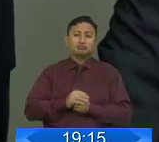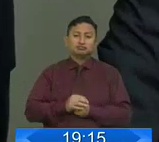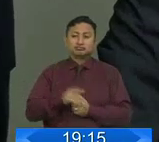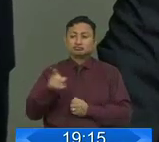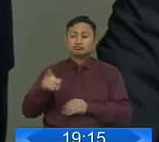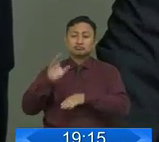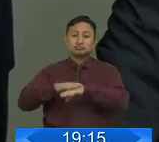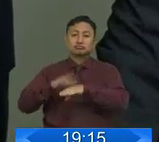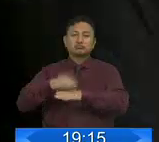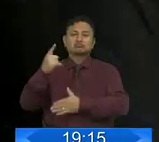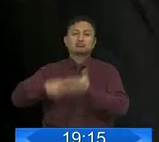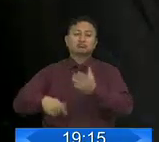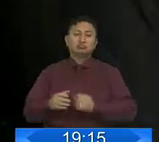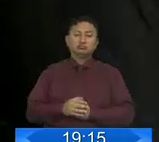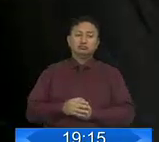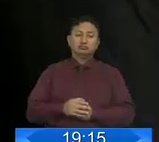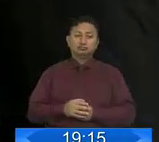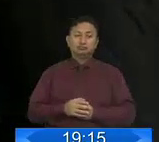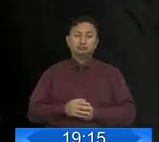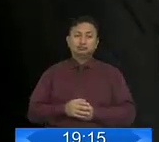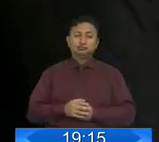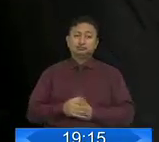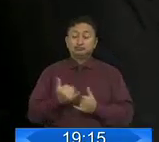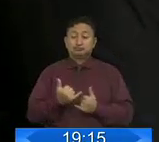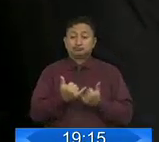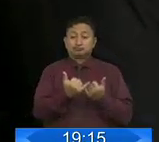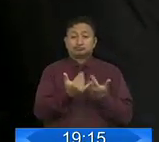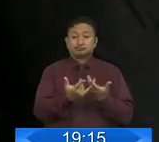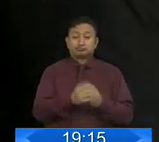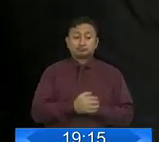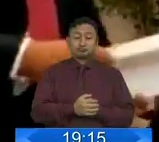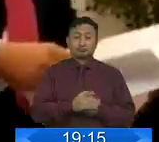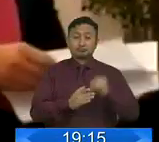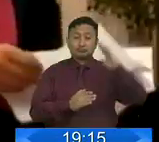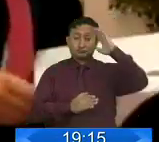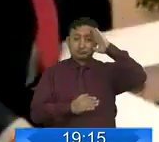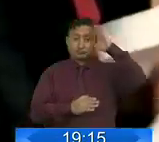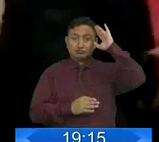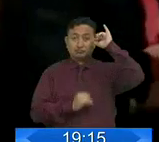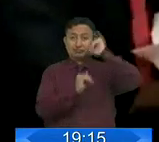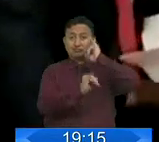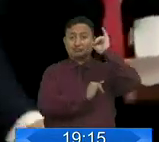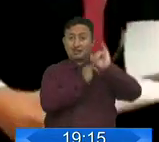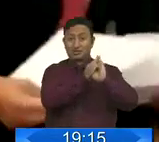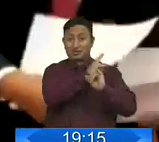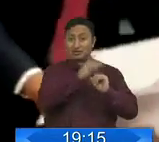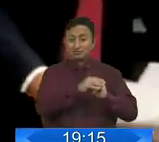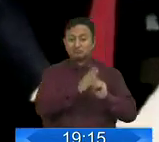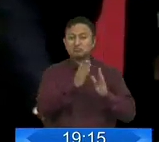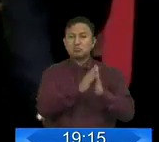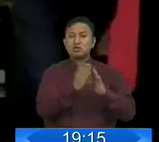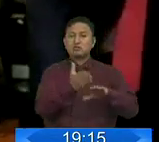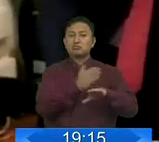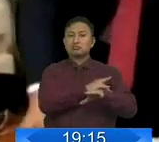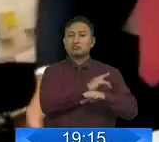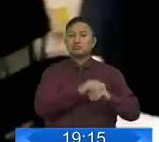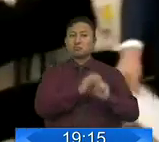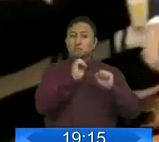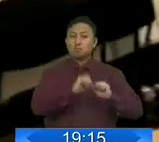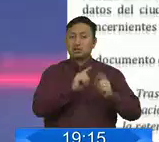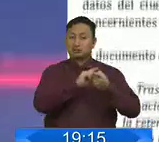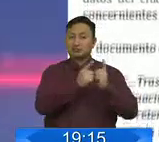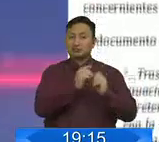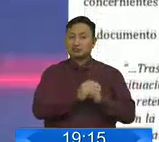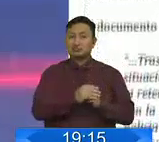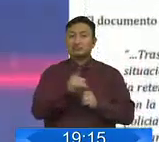responsabilidad de estas dos personas. Entre tanto, están a la espera de la respuesta de la Policía Internacional, Interpol, sobre el pedido de reconsideración a la negativa